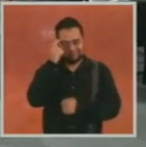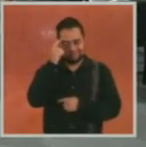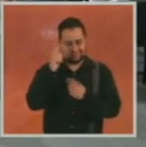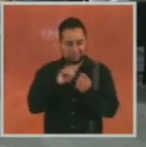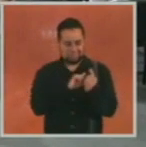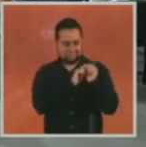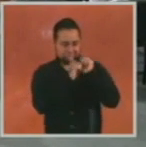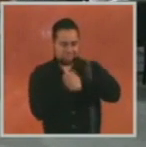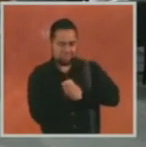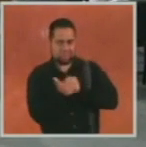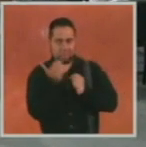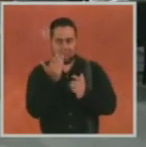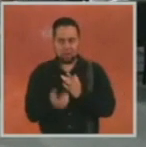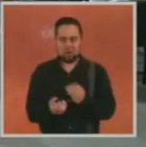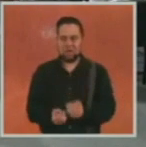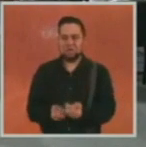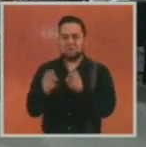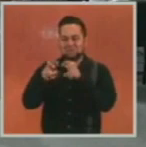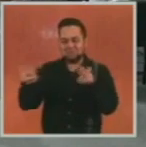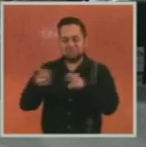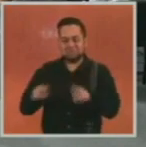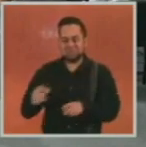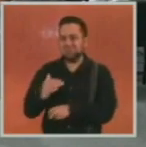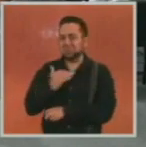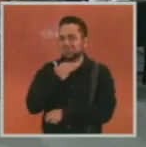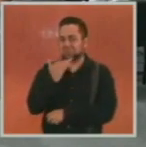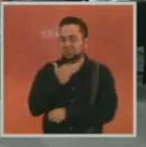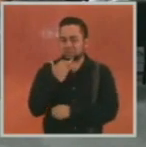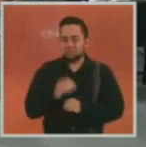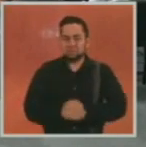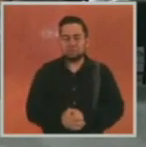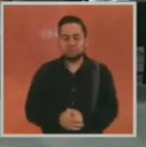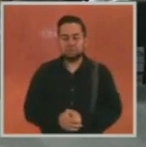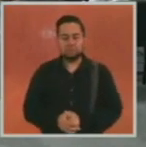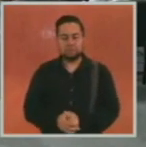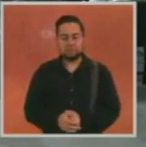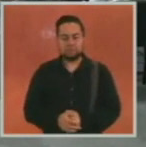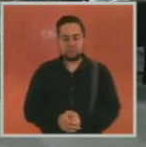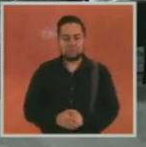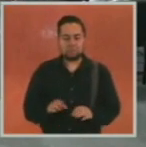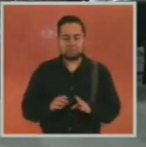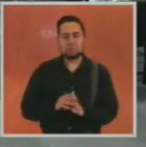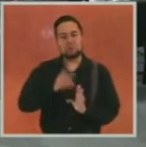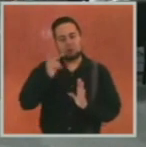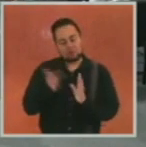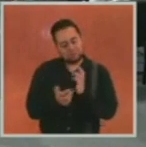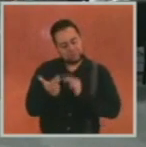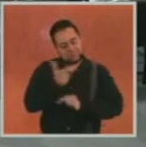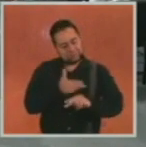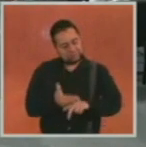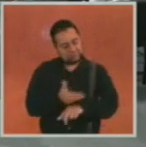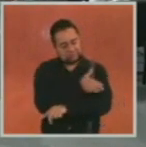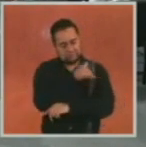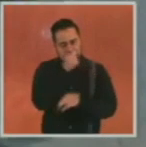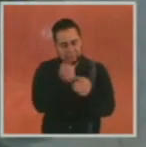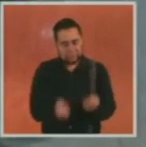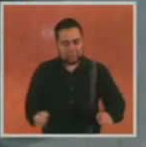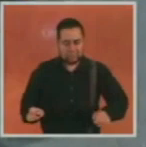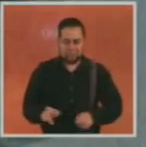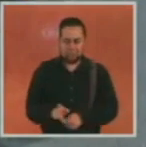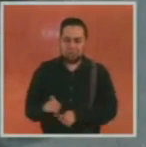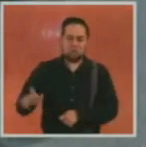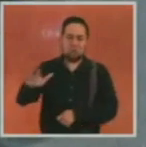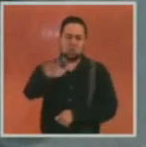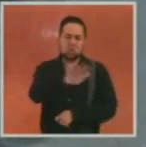cuantas cabezas existen más Y tratar de volver a esa guelaguetza verdadera del pueblo